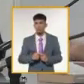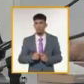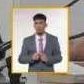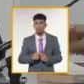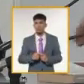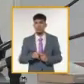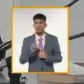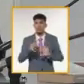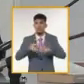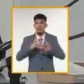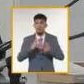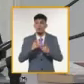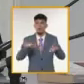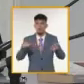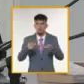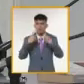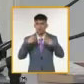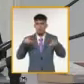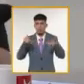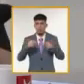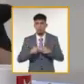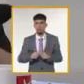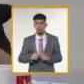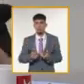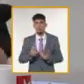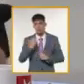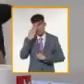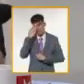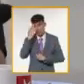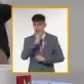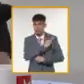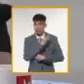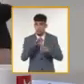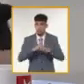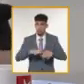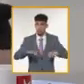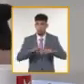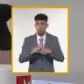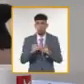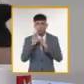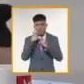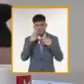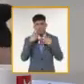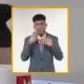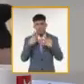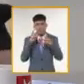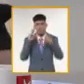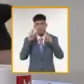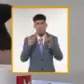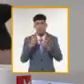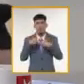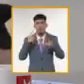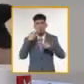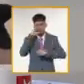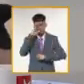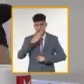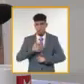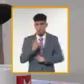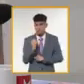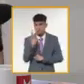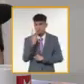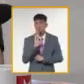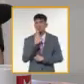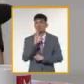expresión musical? Bueno, gracias por esta mesa. Yo creo que hace mucha falta. Me parece que lo primero que hay que decir es que hablar